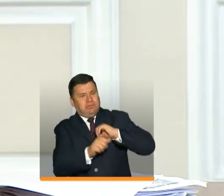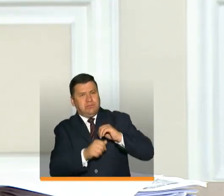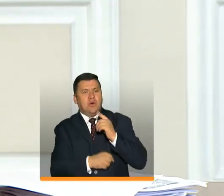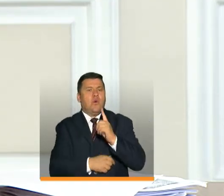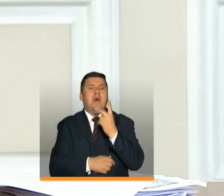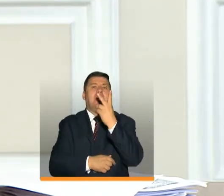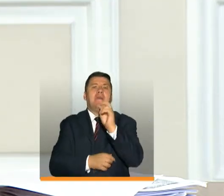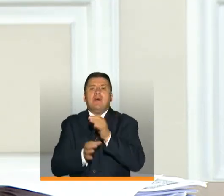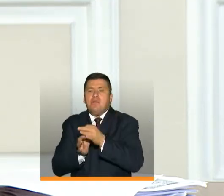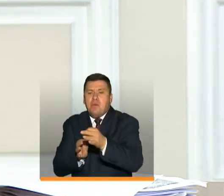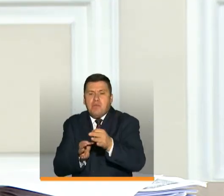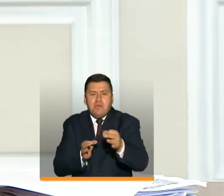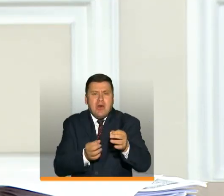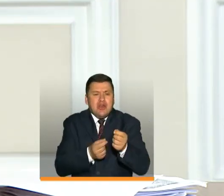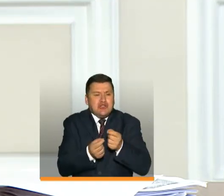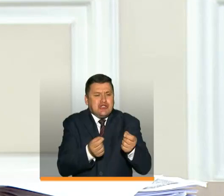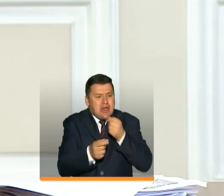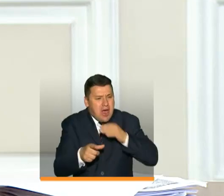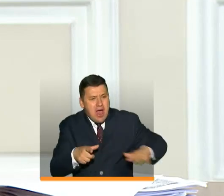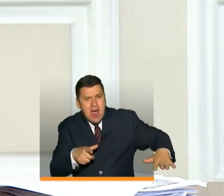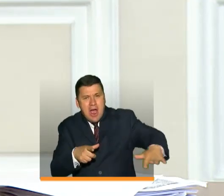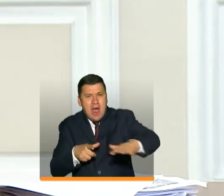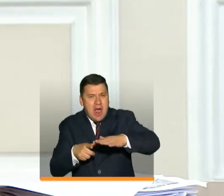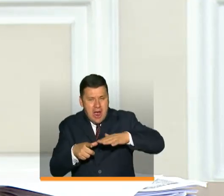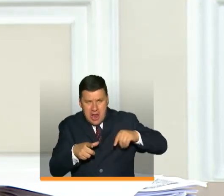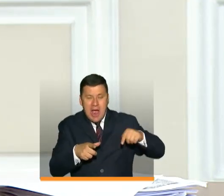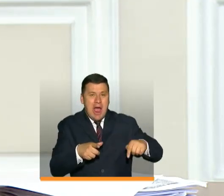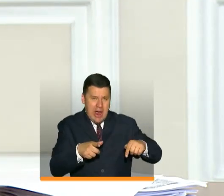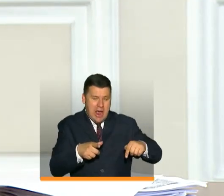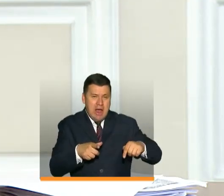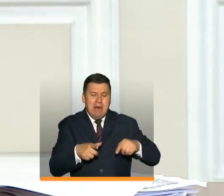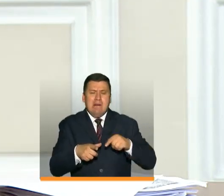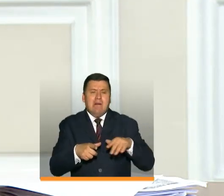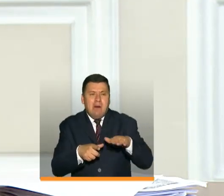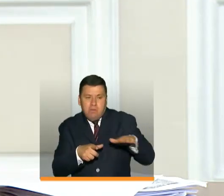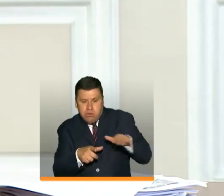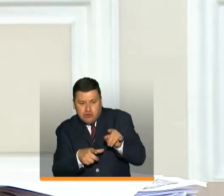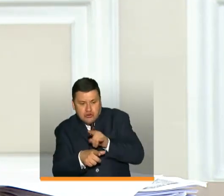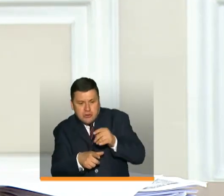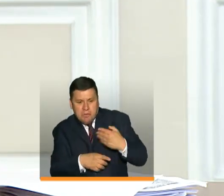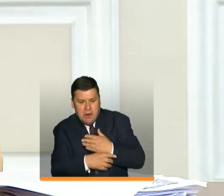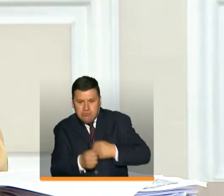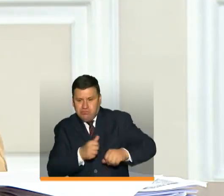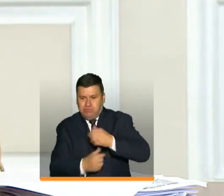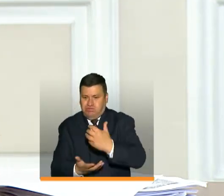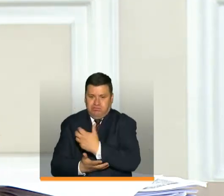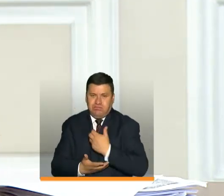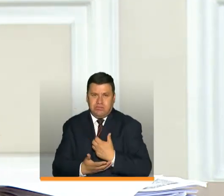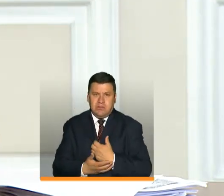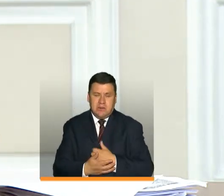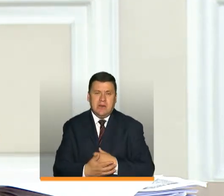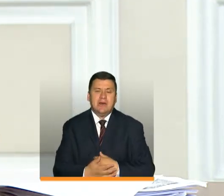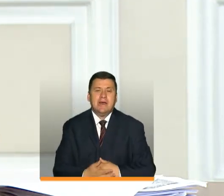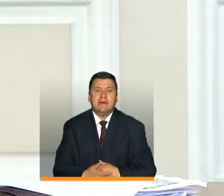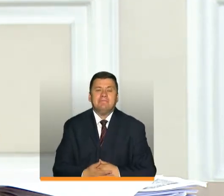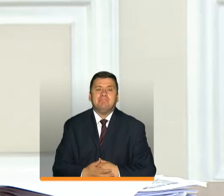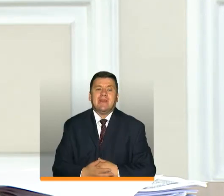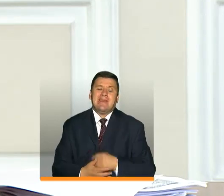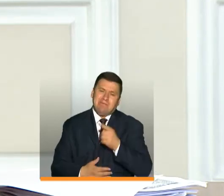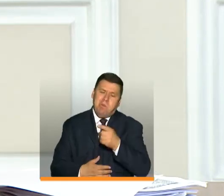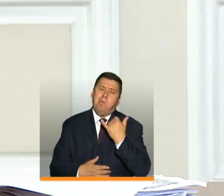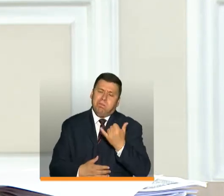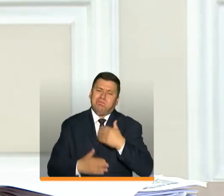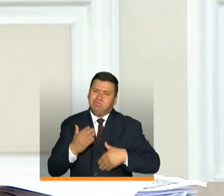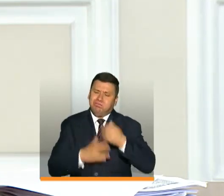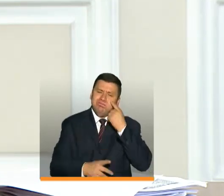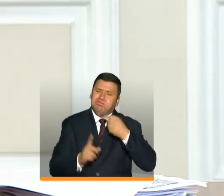20 municipios que quedan justamente sobre esa ribera, en las orillas del Canal del Dique. Y allí